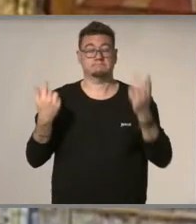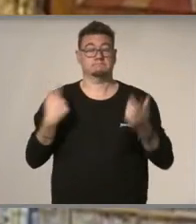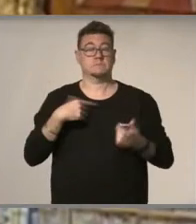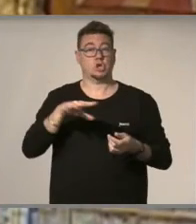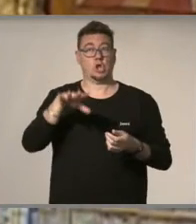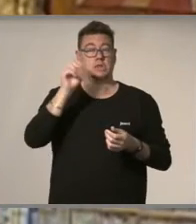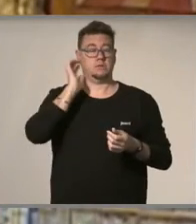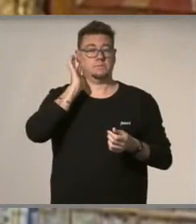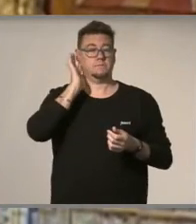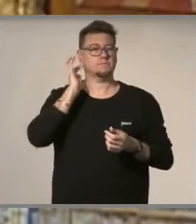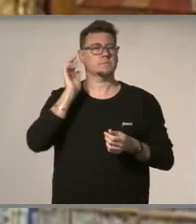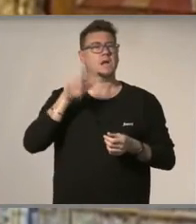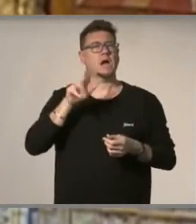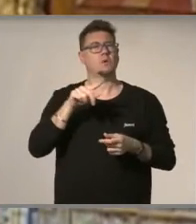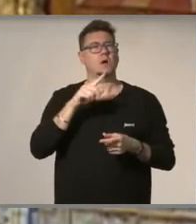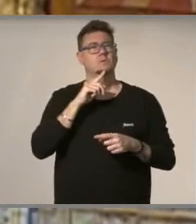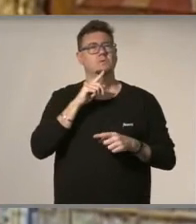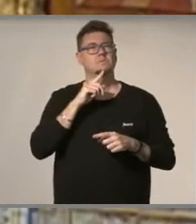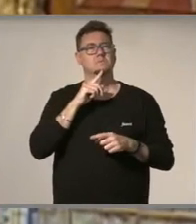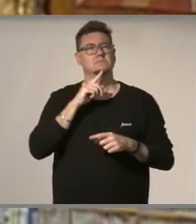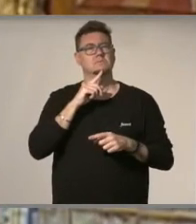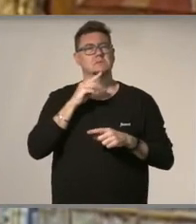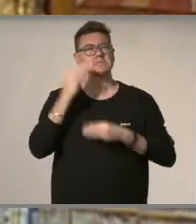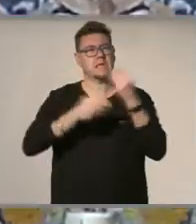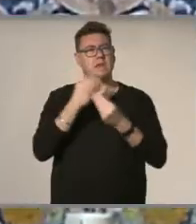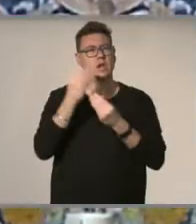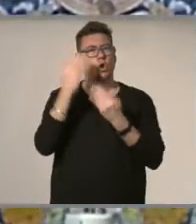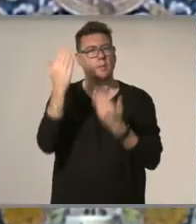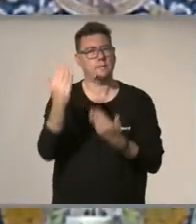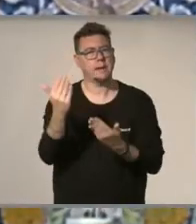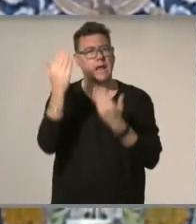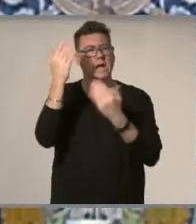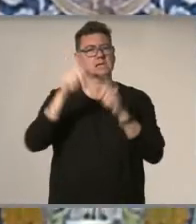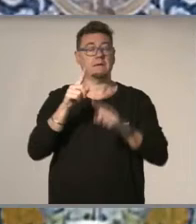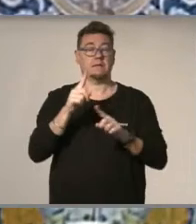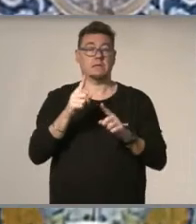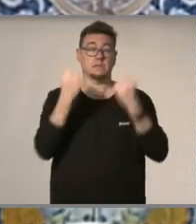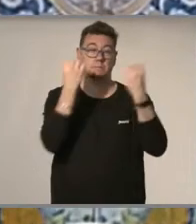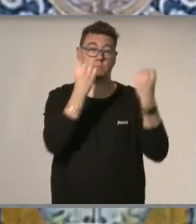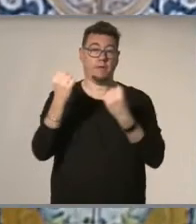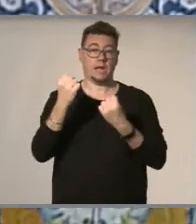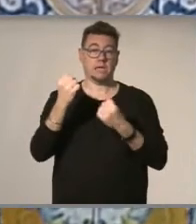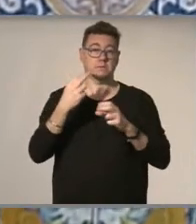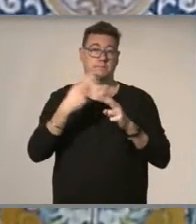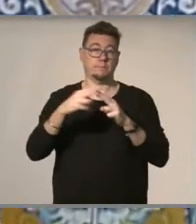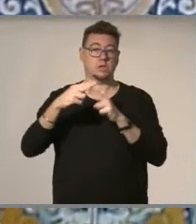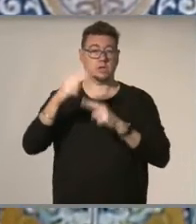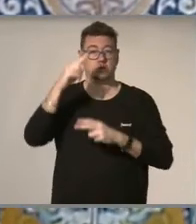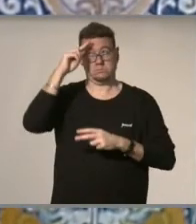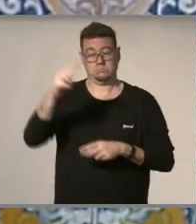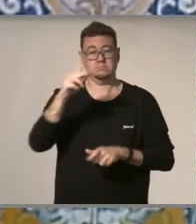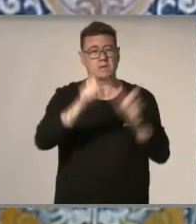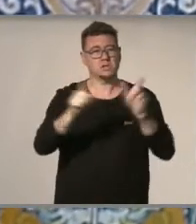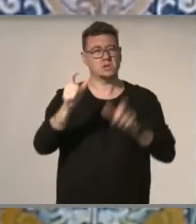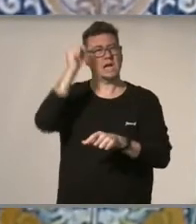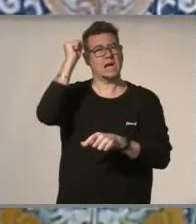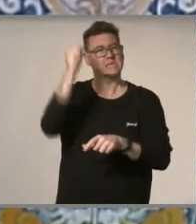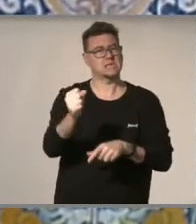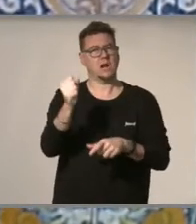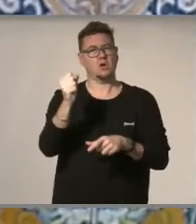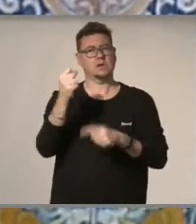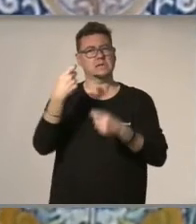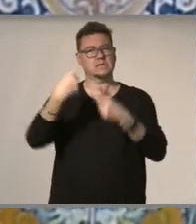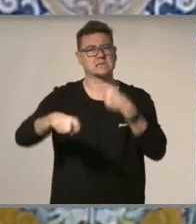hoy en día aún se tributan homenajes, a veces con la tolerancia de los poderes públicos, a quienes asesinaron,